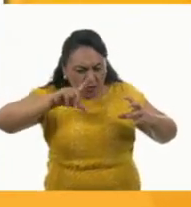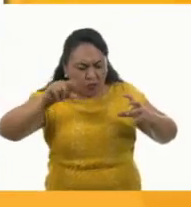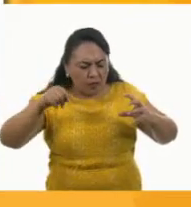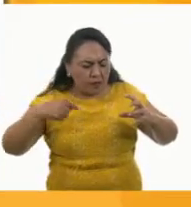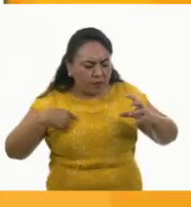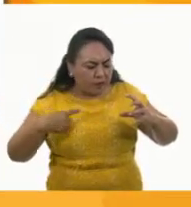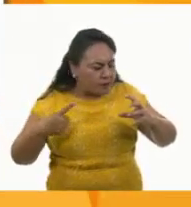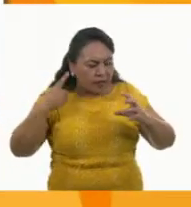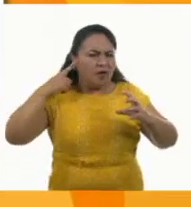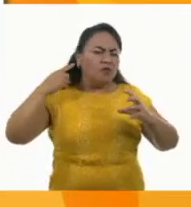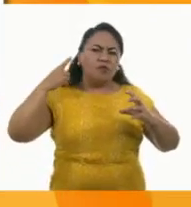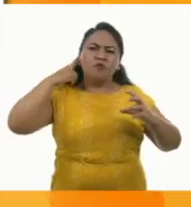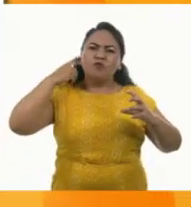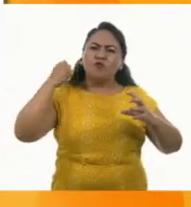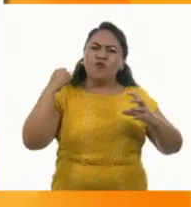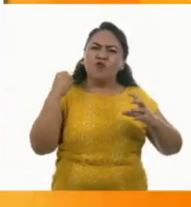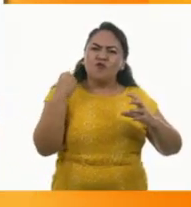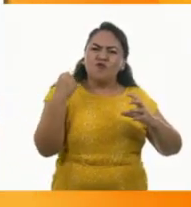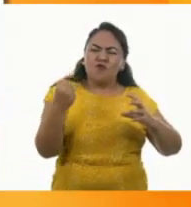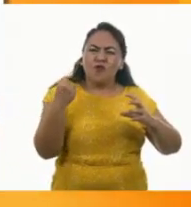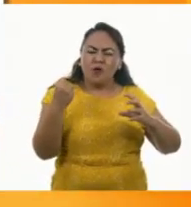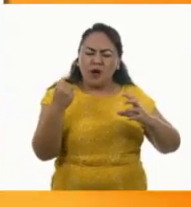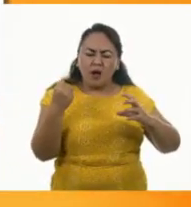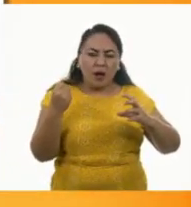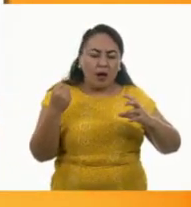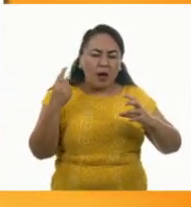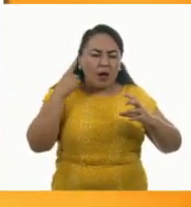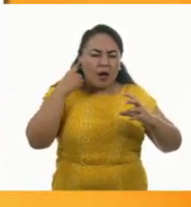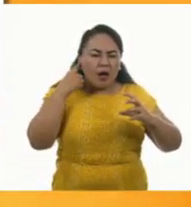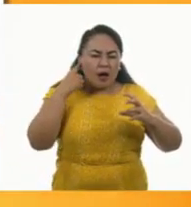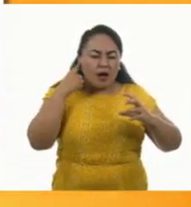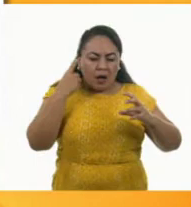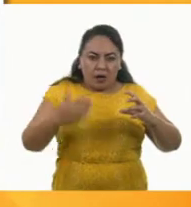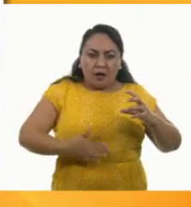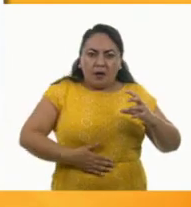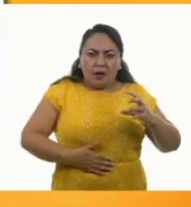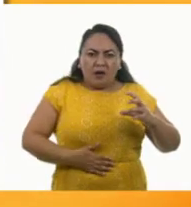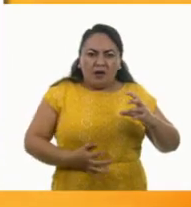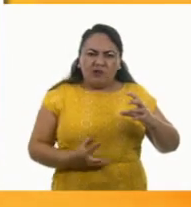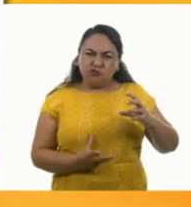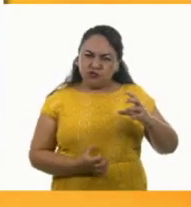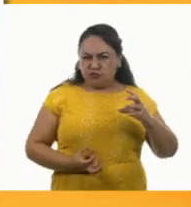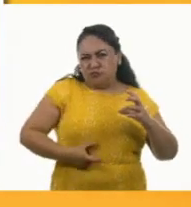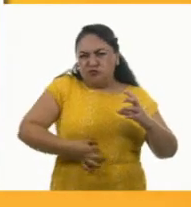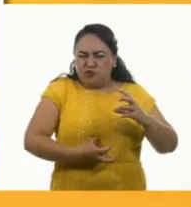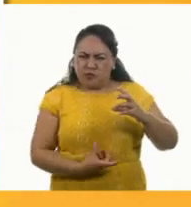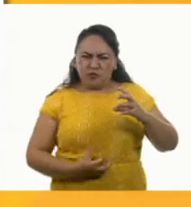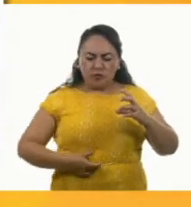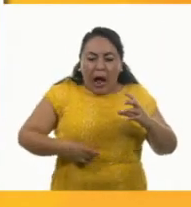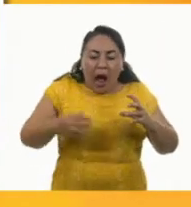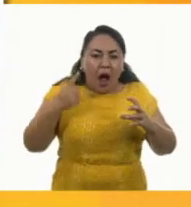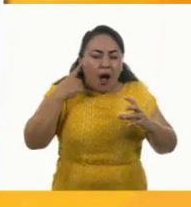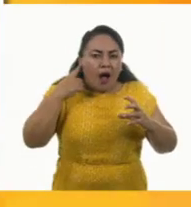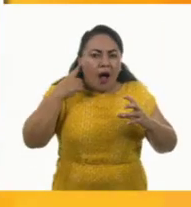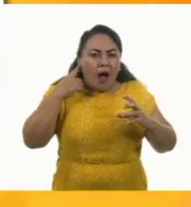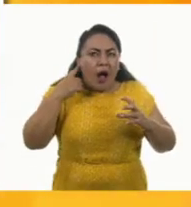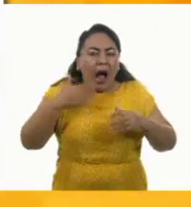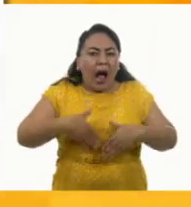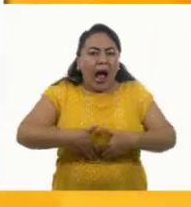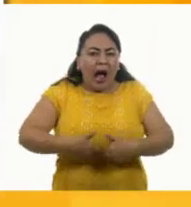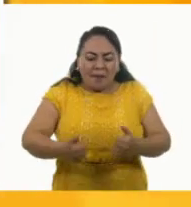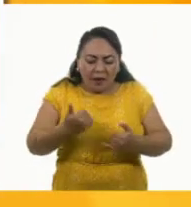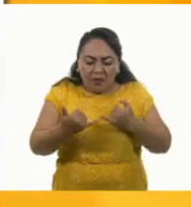un ruido muy fuerte. Era su panza. Tenía mucha hambre. Decidió dejar